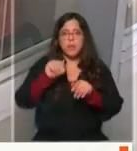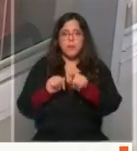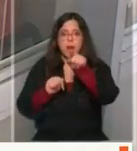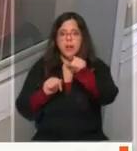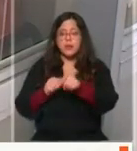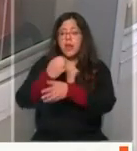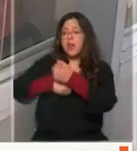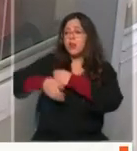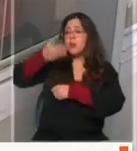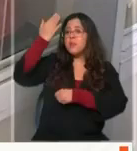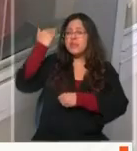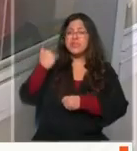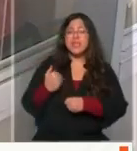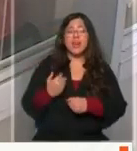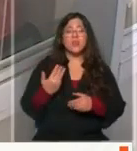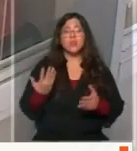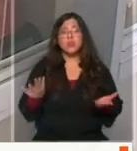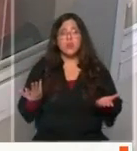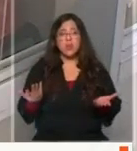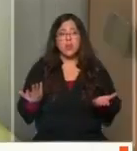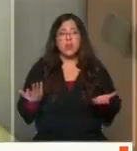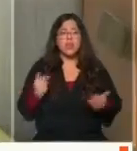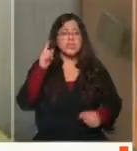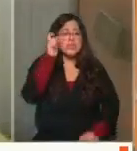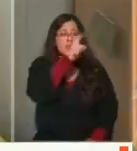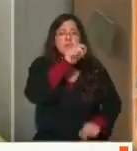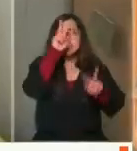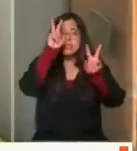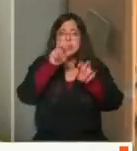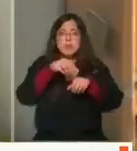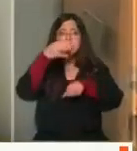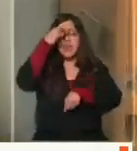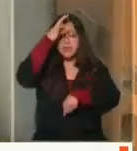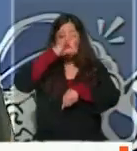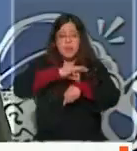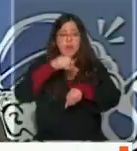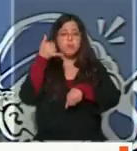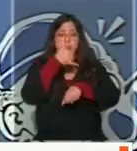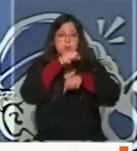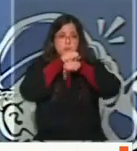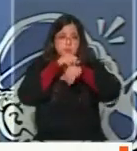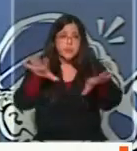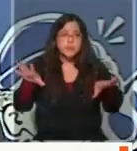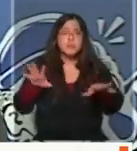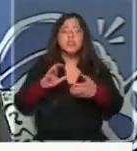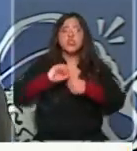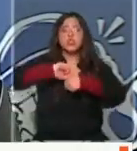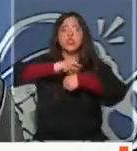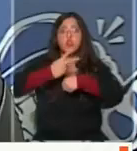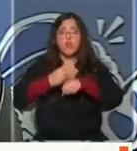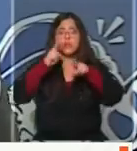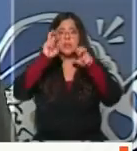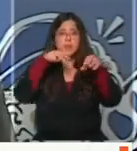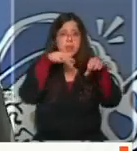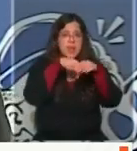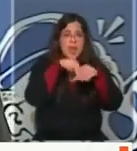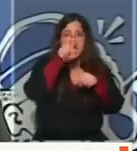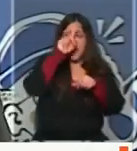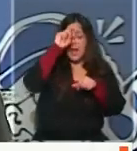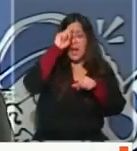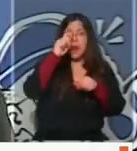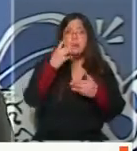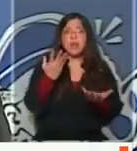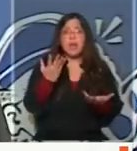un año realmente extraordinario en términos de la circulación del virus respiratorio sincicial. Tuvimos que duplicar la cantidad de camas de cuidados